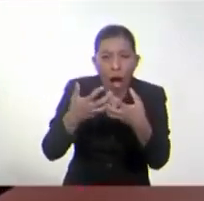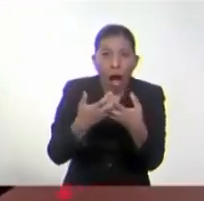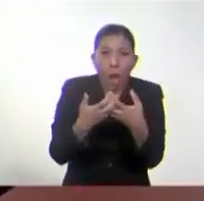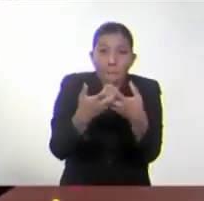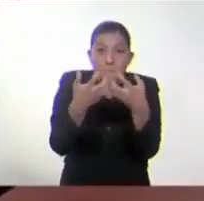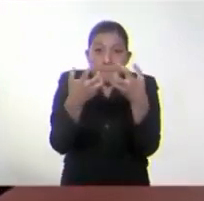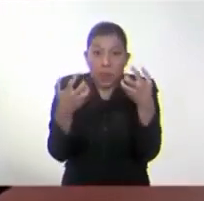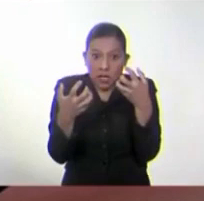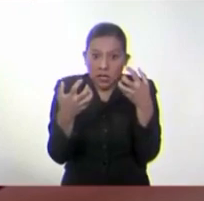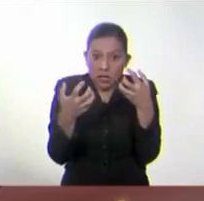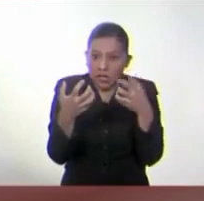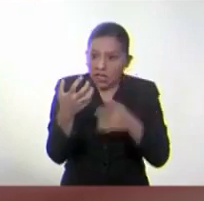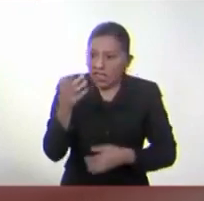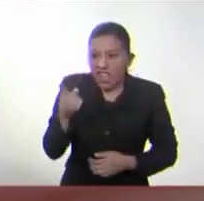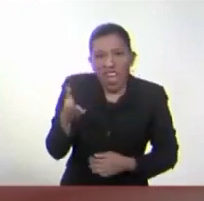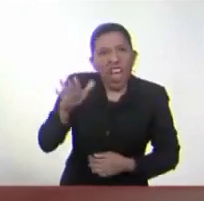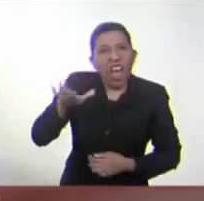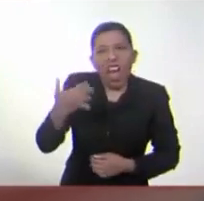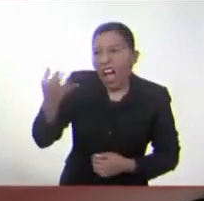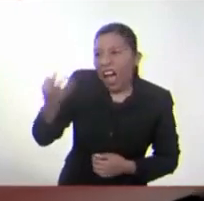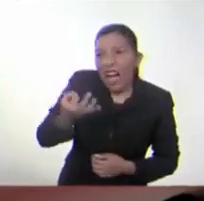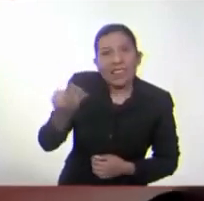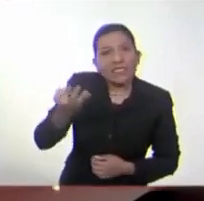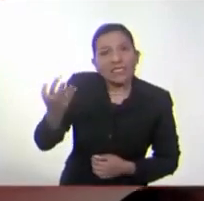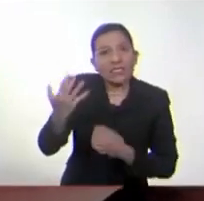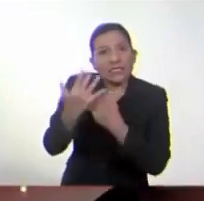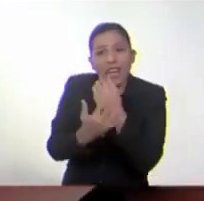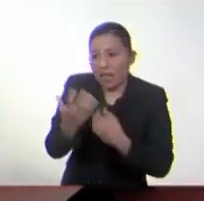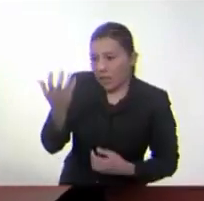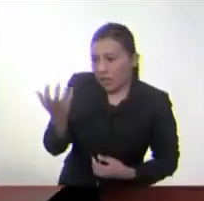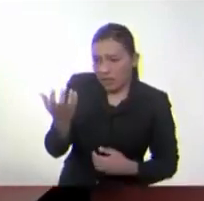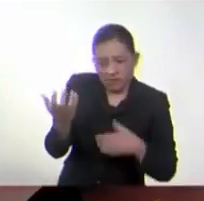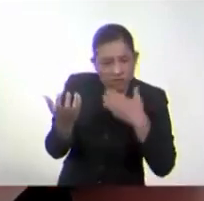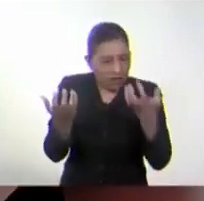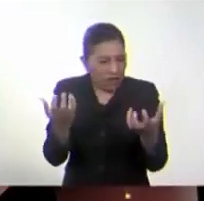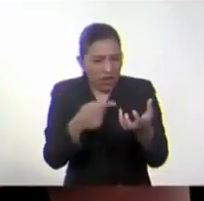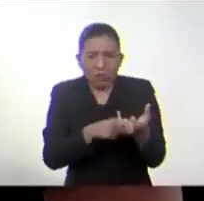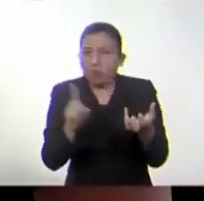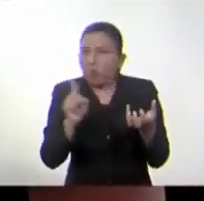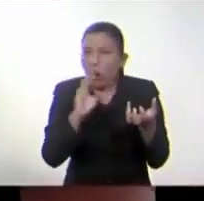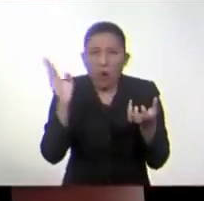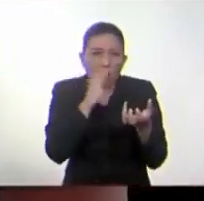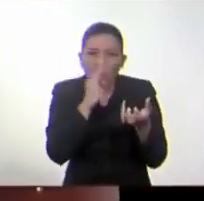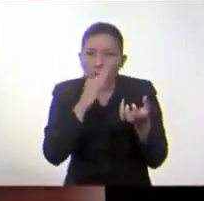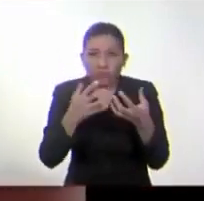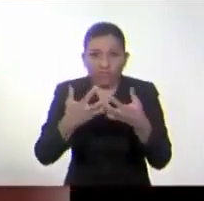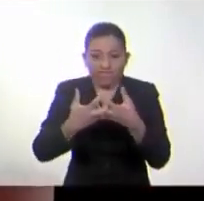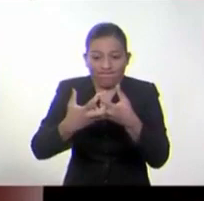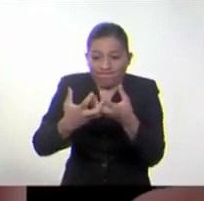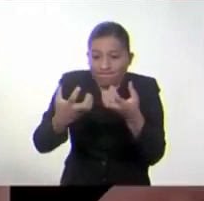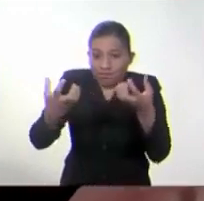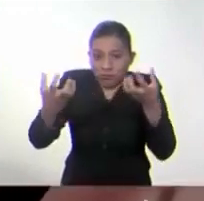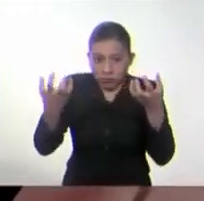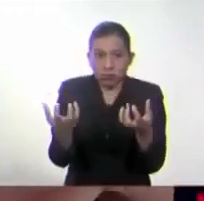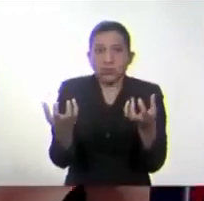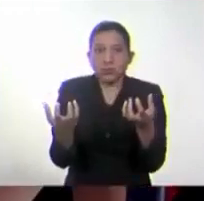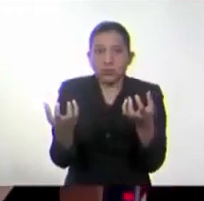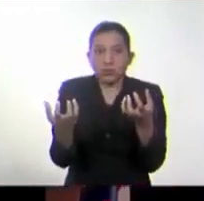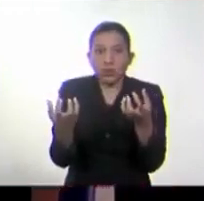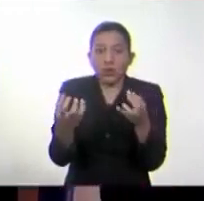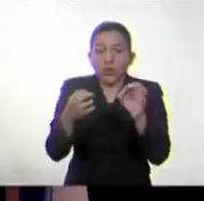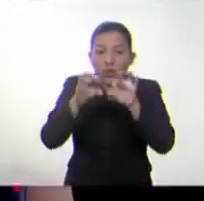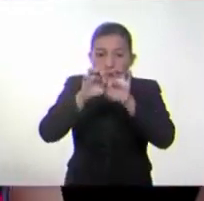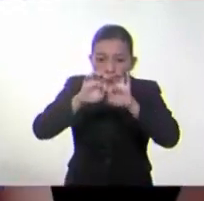componentes necesarios de la sangre de los que no lo son. Están formadas por un corpúsculo renal y un túbulo